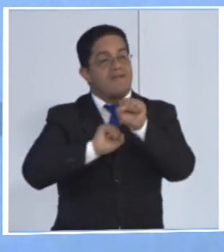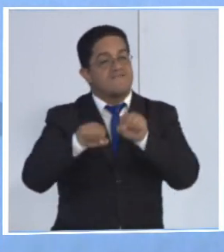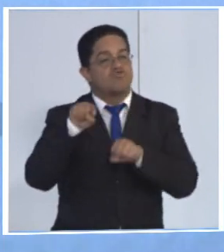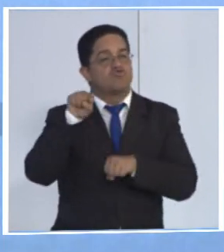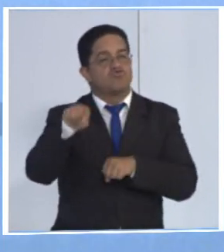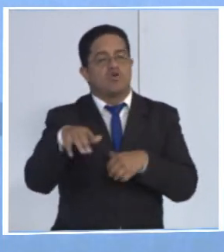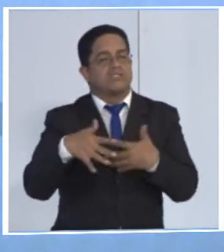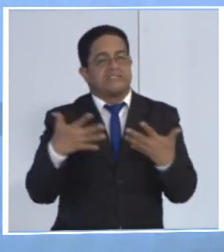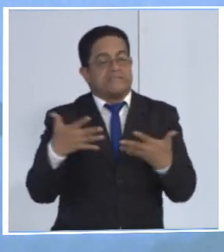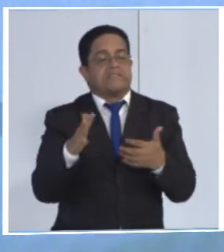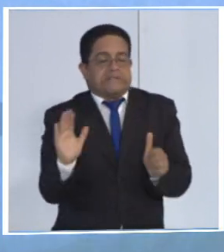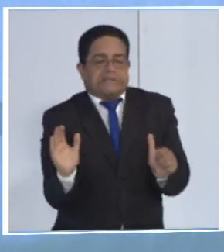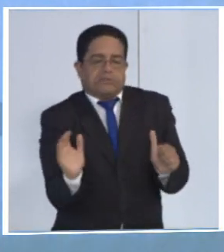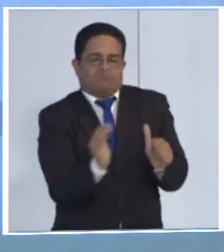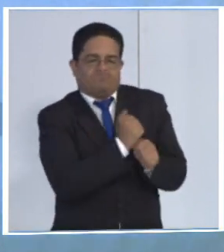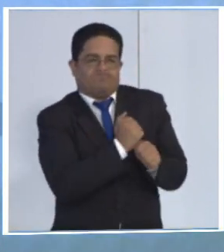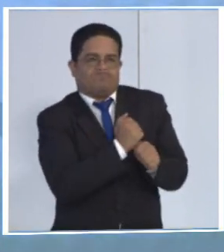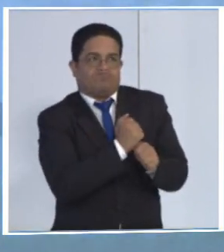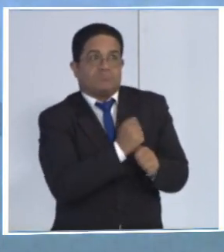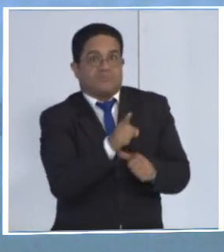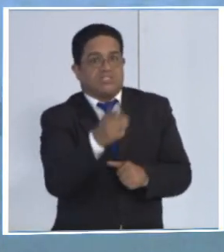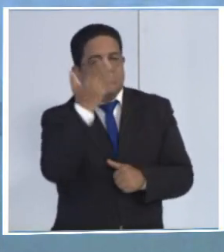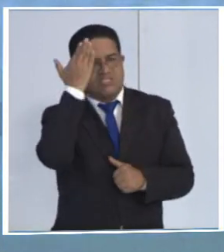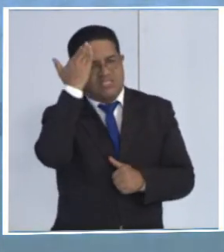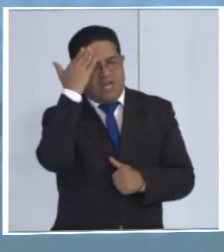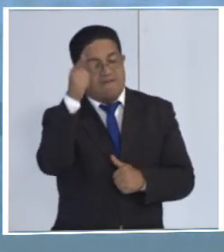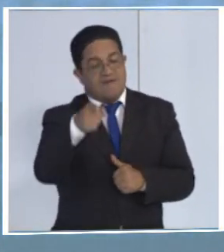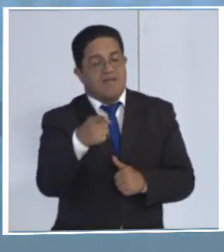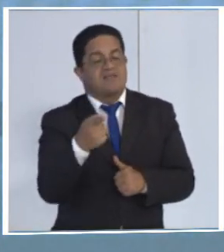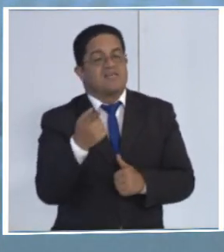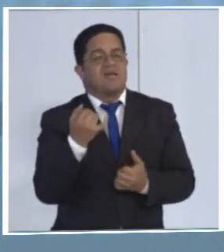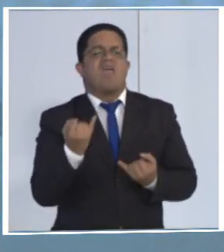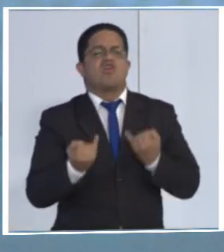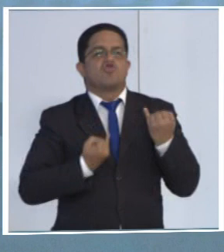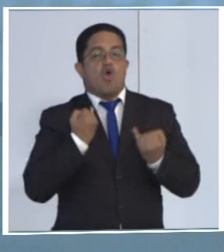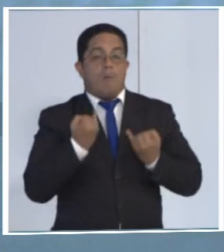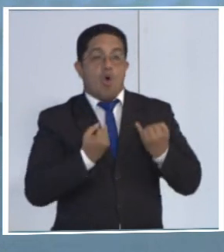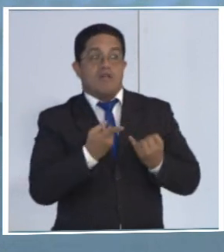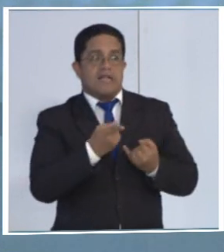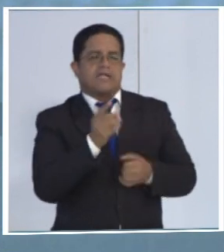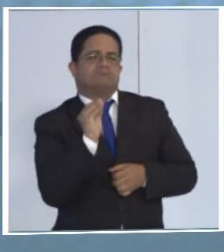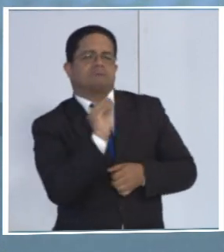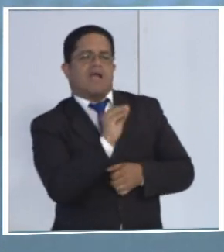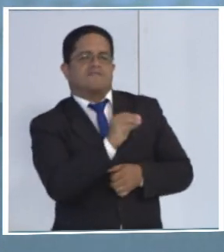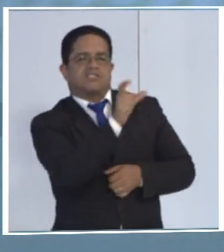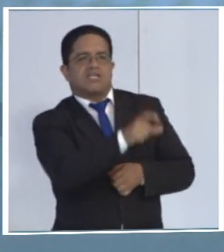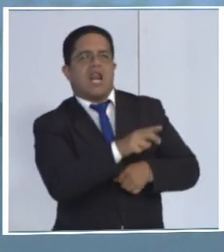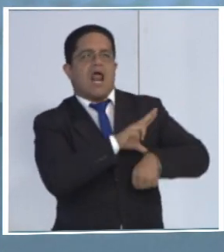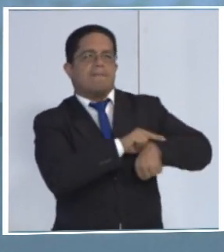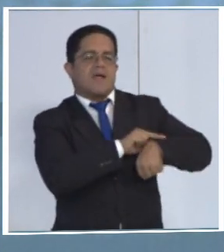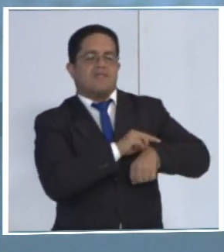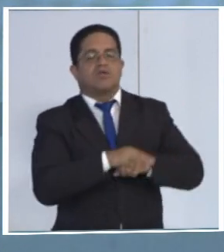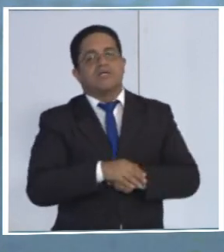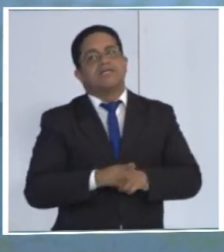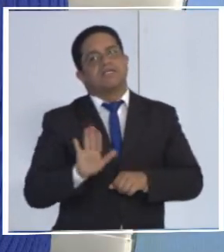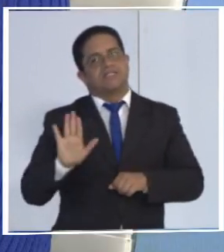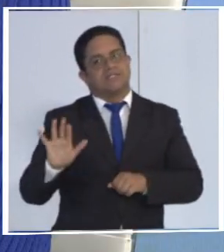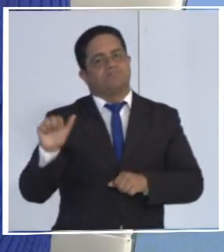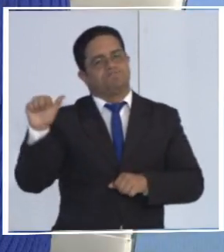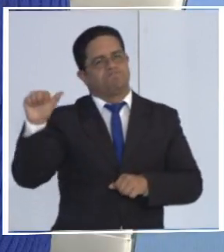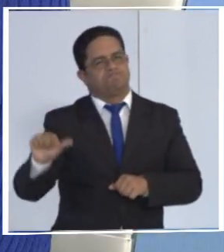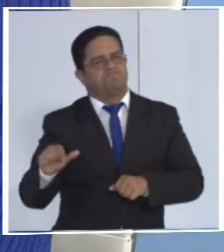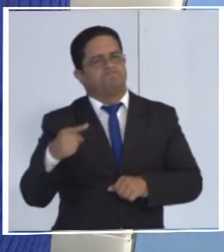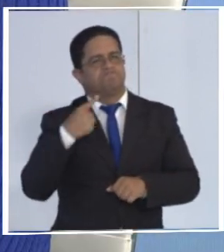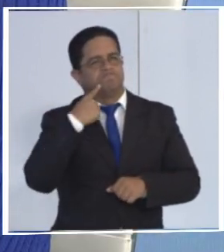esto es reconocer los síntomas y saber cuando hay una incomodidad y notificarla sin ningún tipo de pena o vergüenza. Por supuesto, nos habla